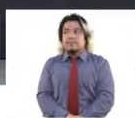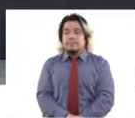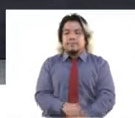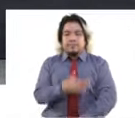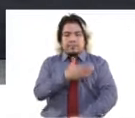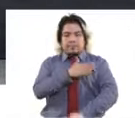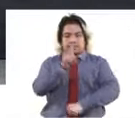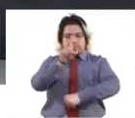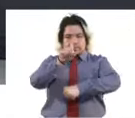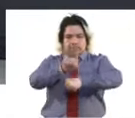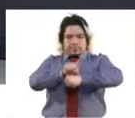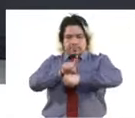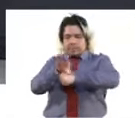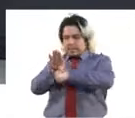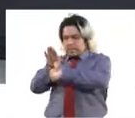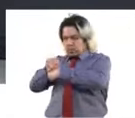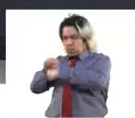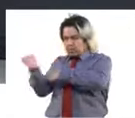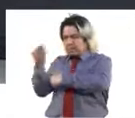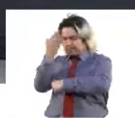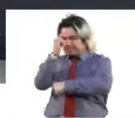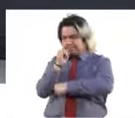Buenos días, con su permiso, jefa de gobierno.